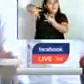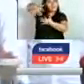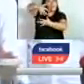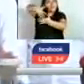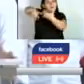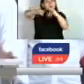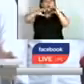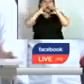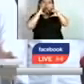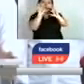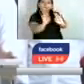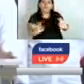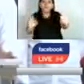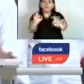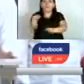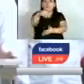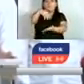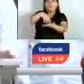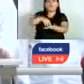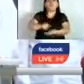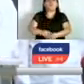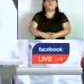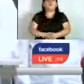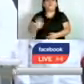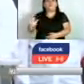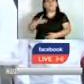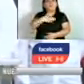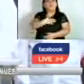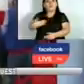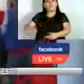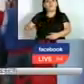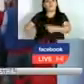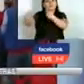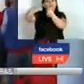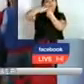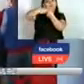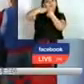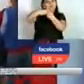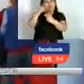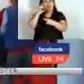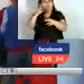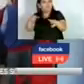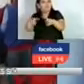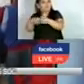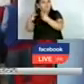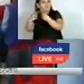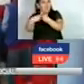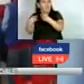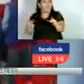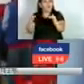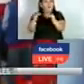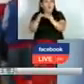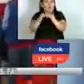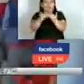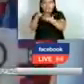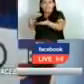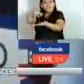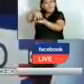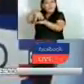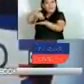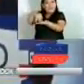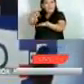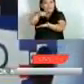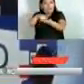comunicarnos mejor con la gente. El presidente del COENA agregó que la renovación incluirá la representación partidaria para las